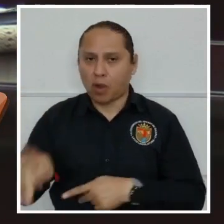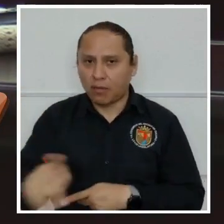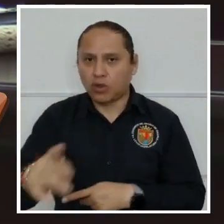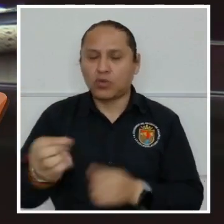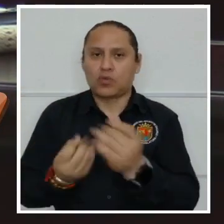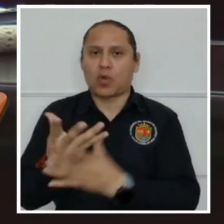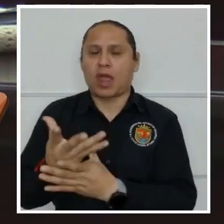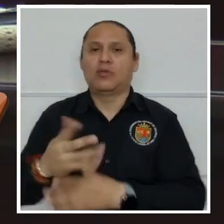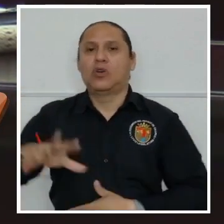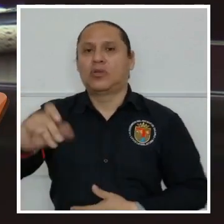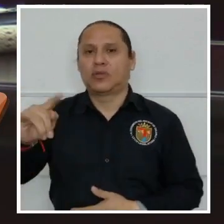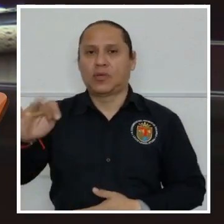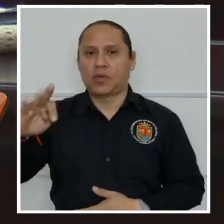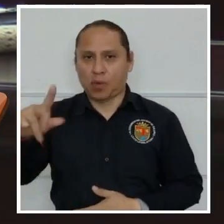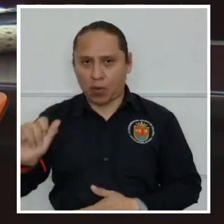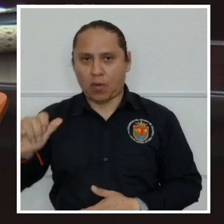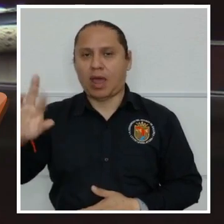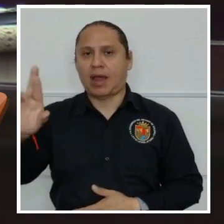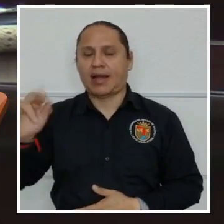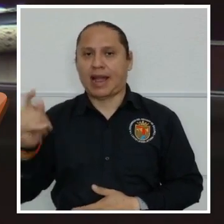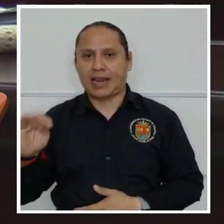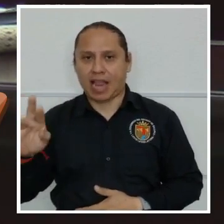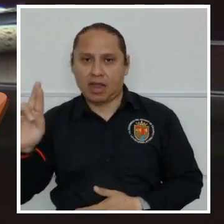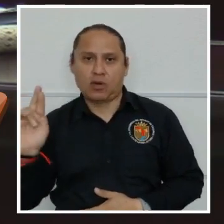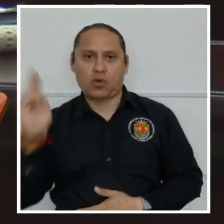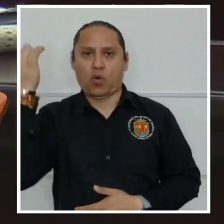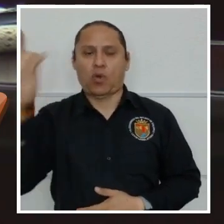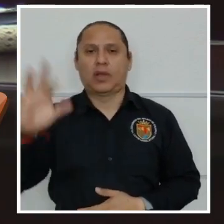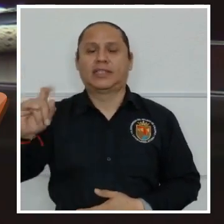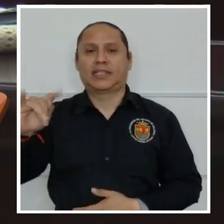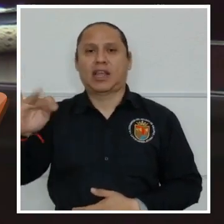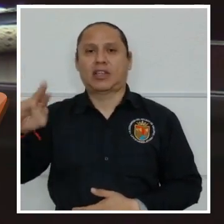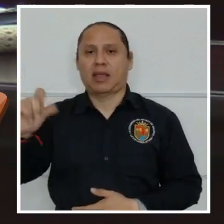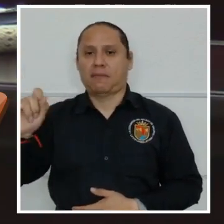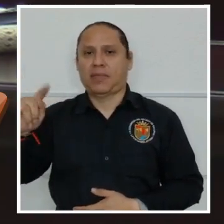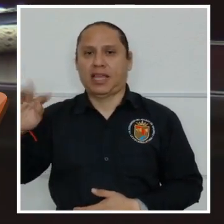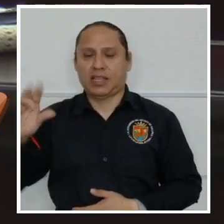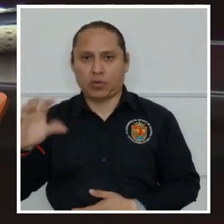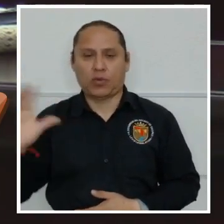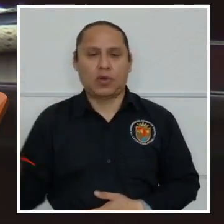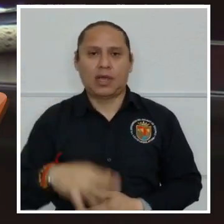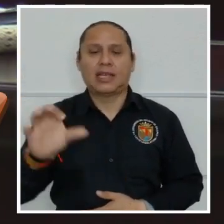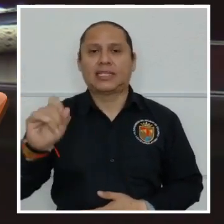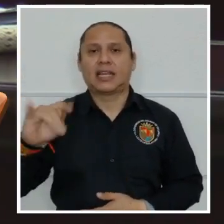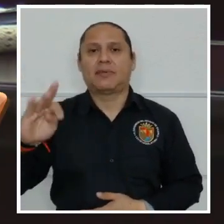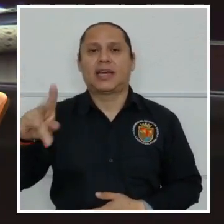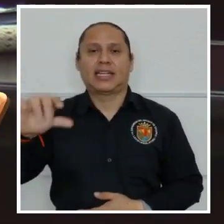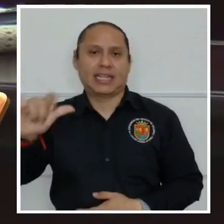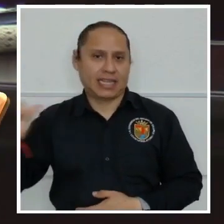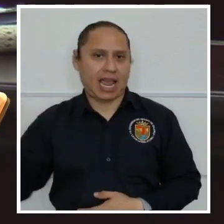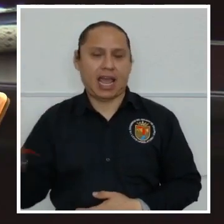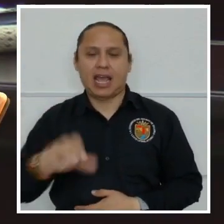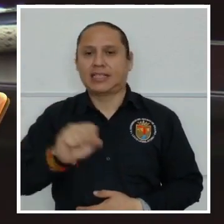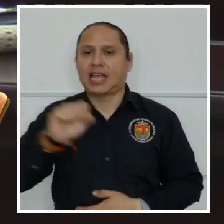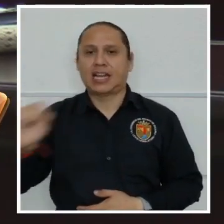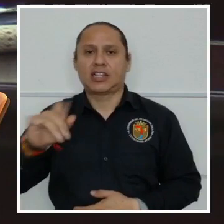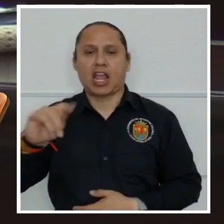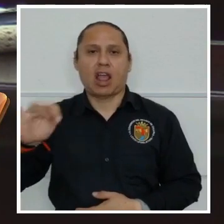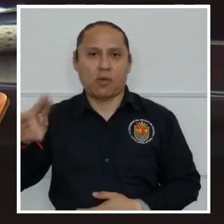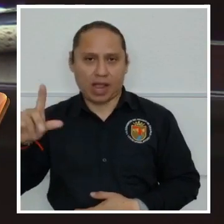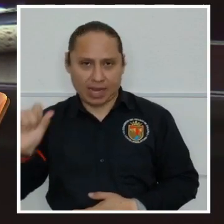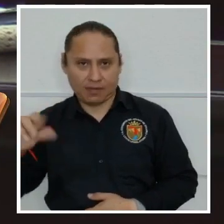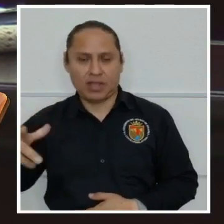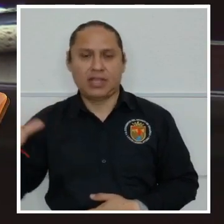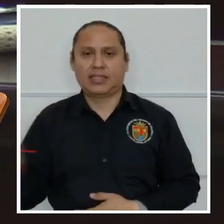Soltihuacán, Rayón, Reforma, Rincón Chamula San Pedro, Sabanilla, Salto de Agua, San